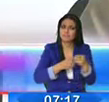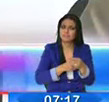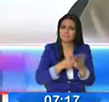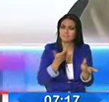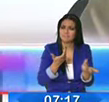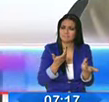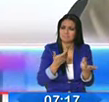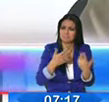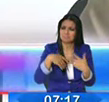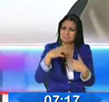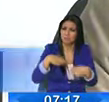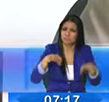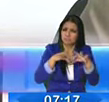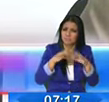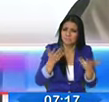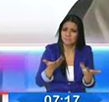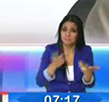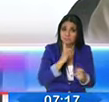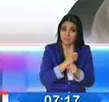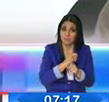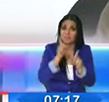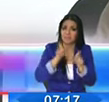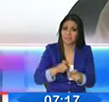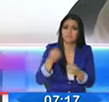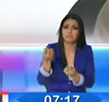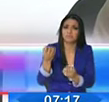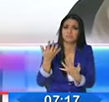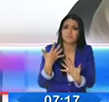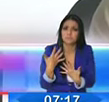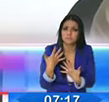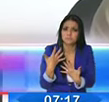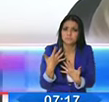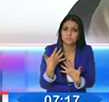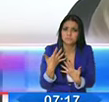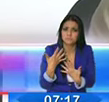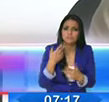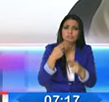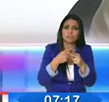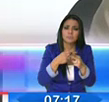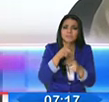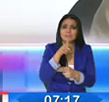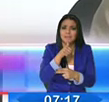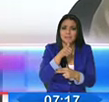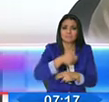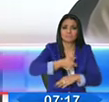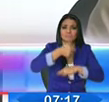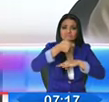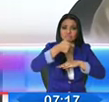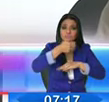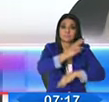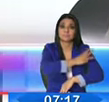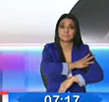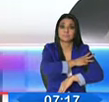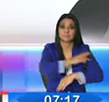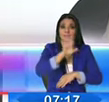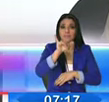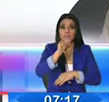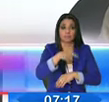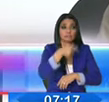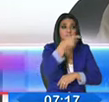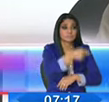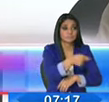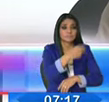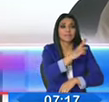el servicio de protección presidencial tenía que haber indicado eso en este caso con nombres el general brito tenía que haber indicado al general mosquera